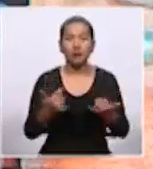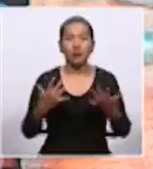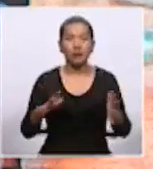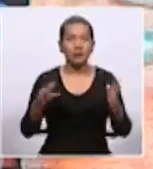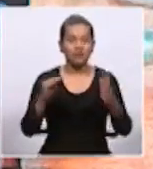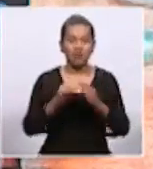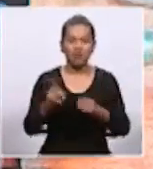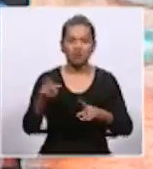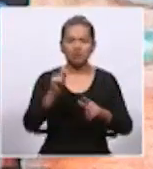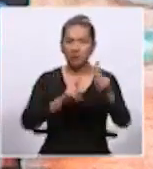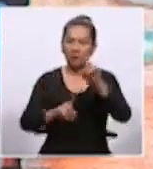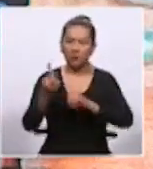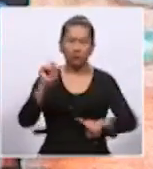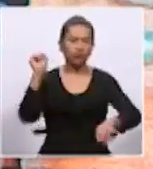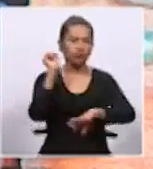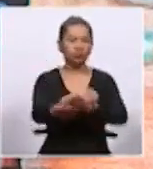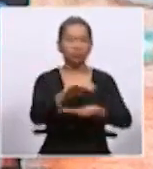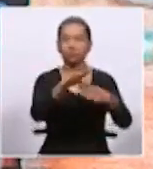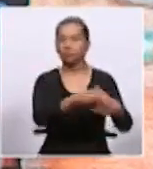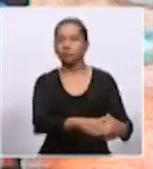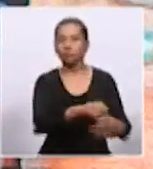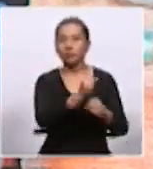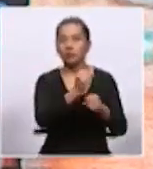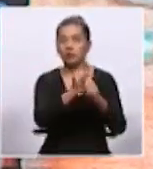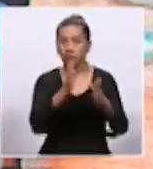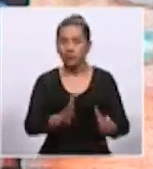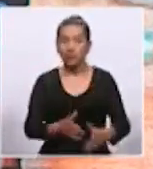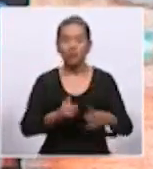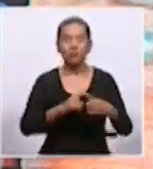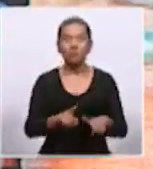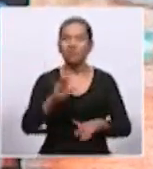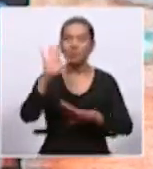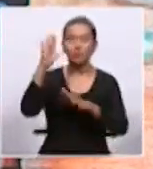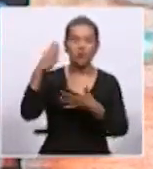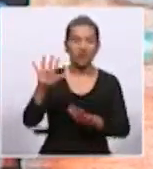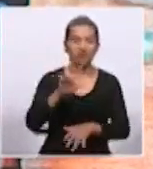vulneración a los derechos de los trabajadores, durante los 36 días de paro en esta gestión 2020,